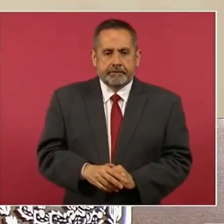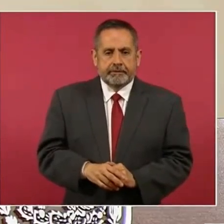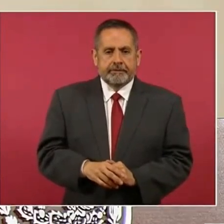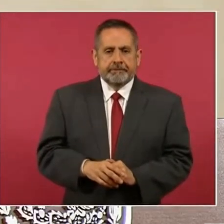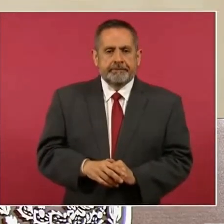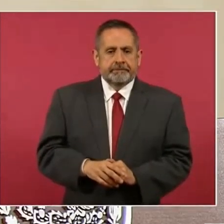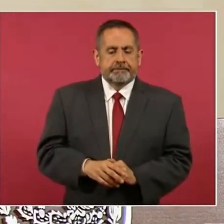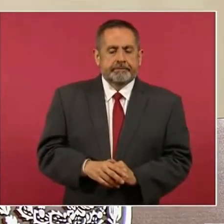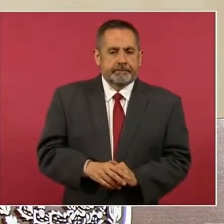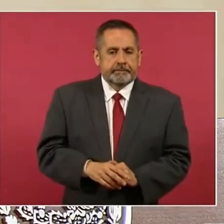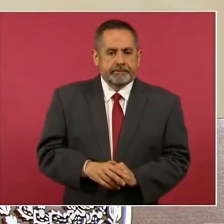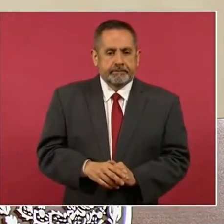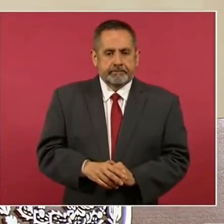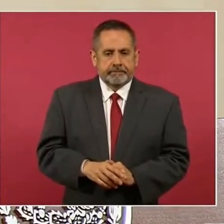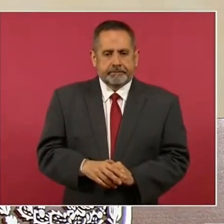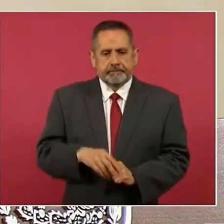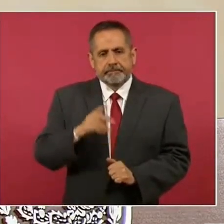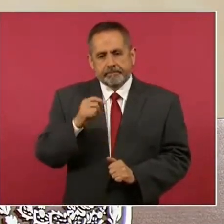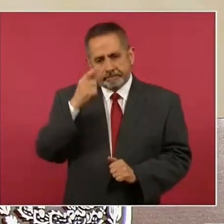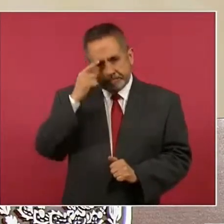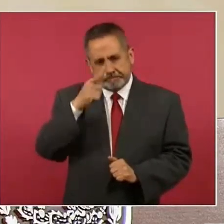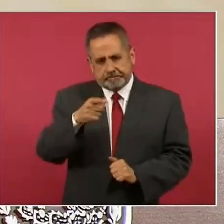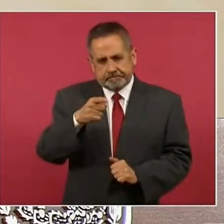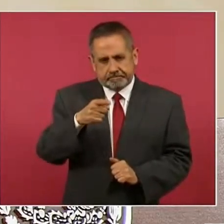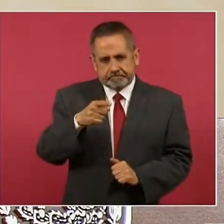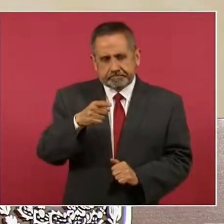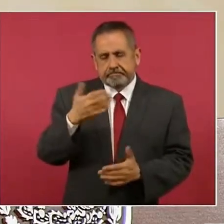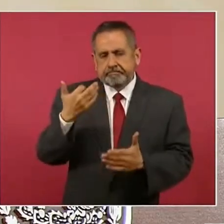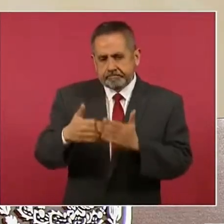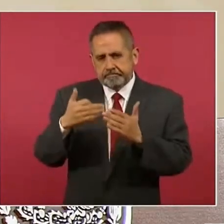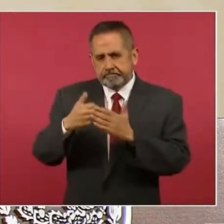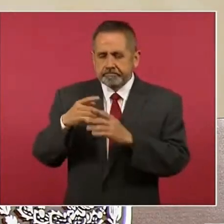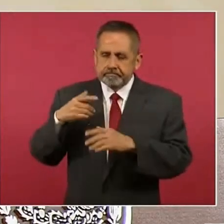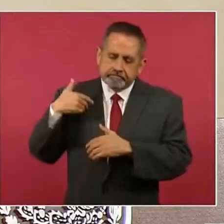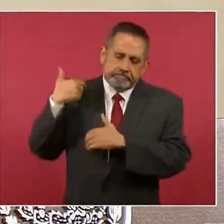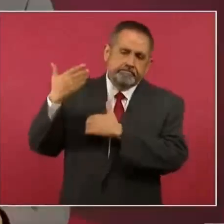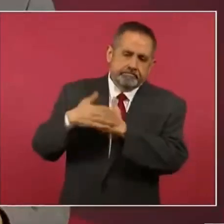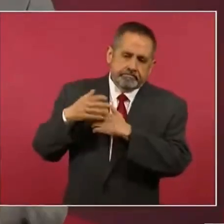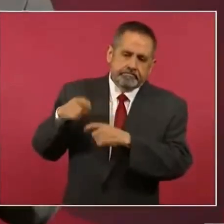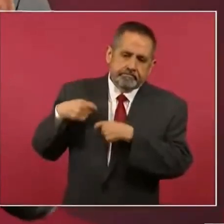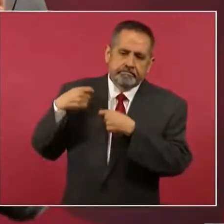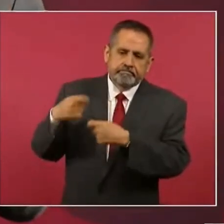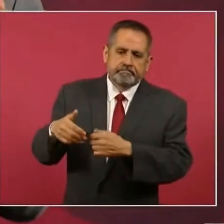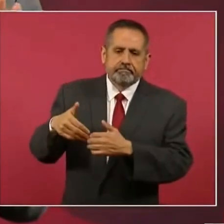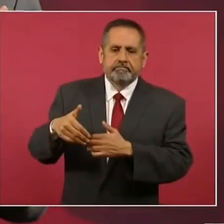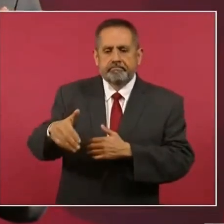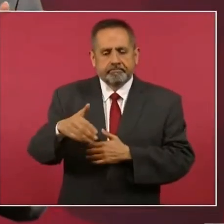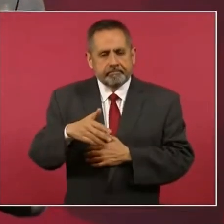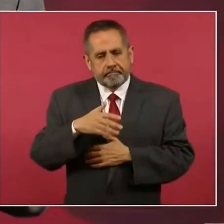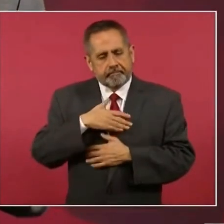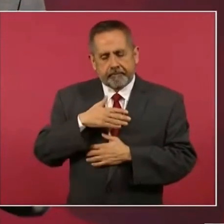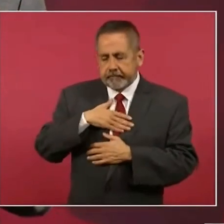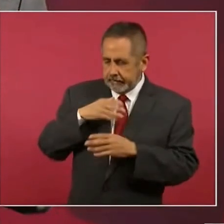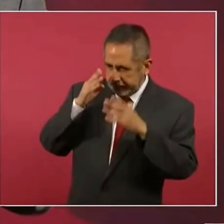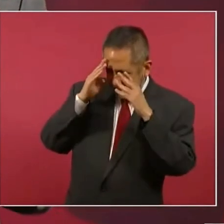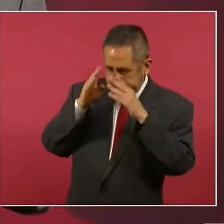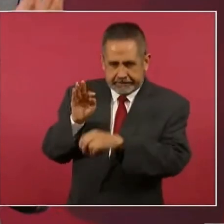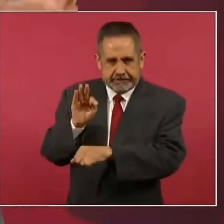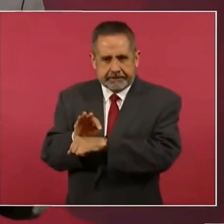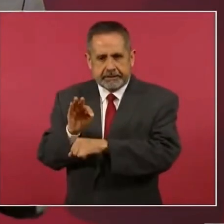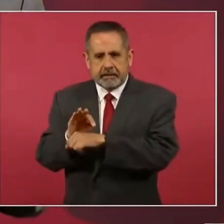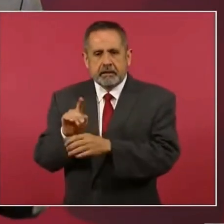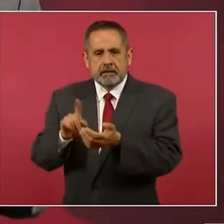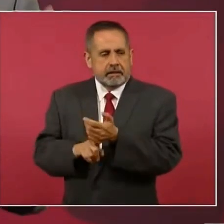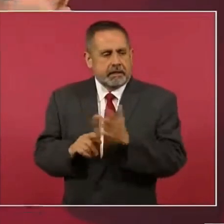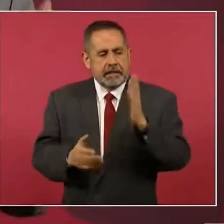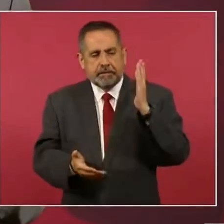pues queda como asignatura pendiente, ¿no?, para otros. Nosotros lo que procuramos es